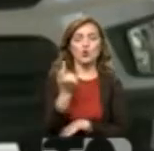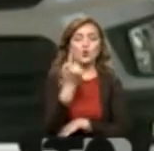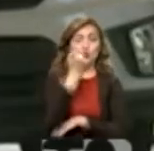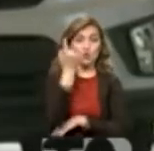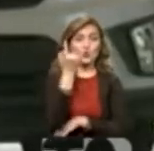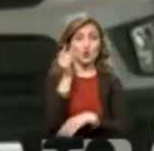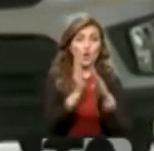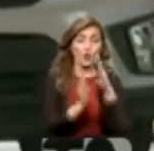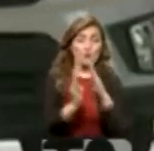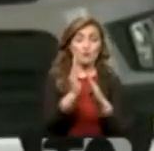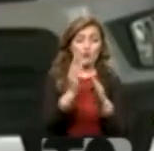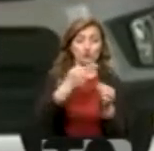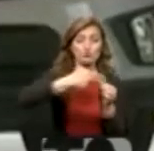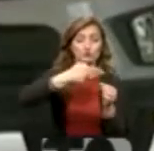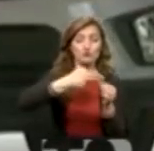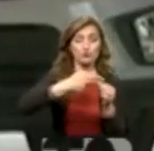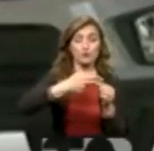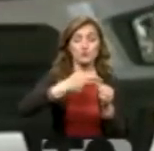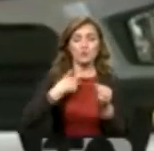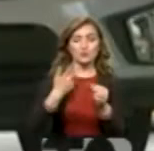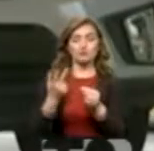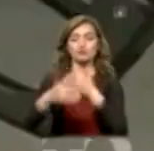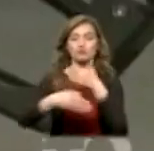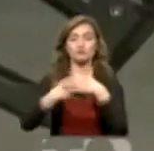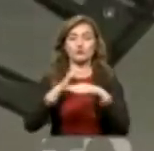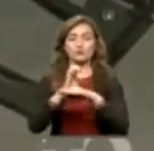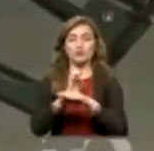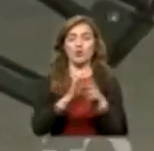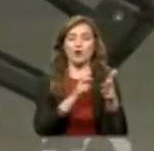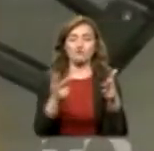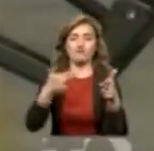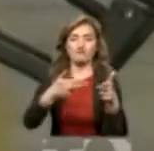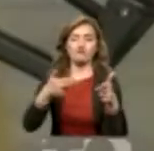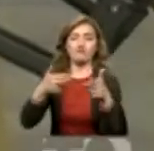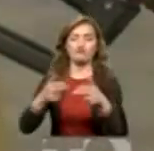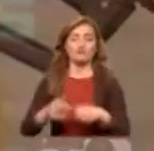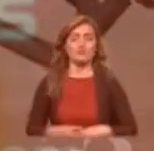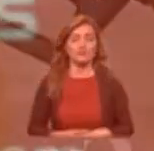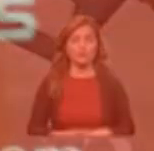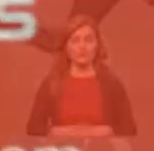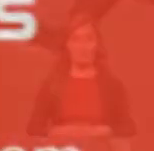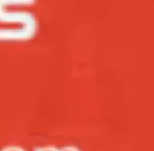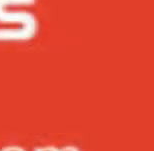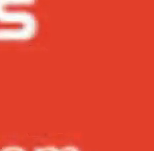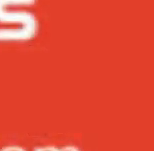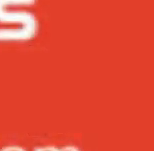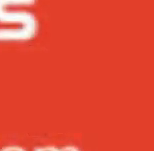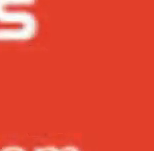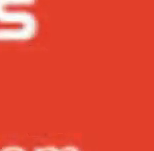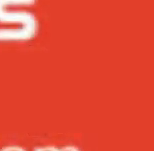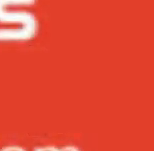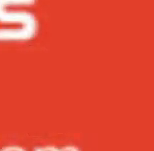biocombustible que se distribuye en el ecuador en quito paúl coelho 24 horas